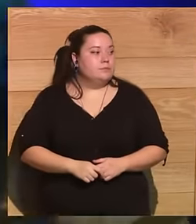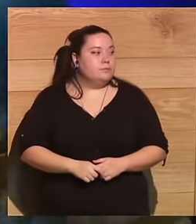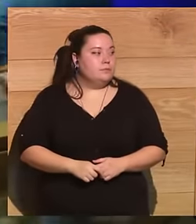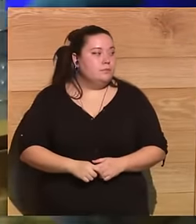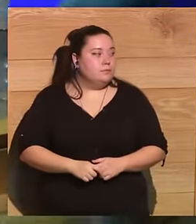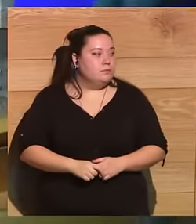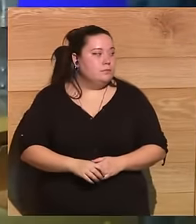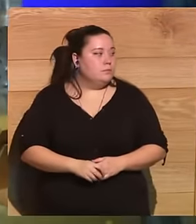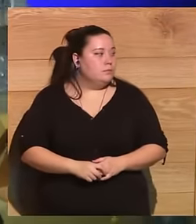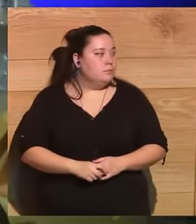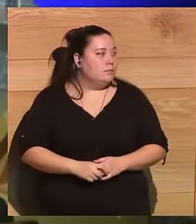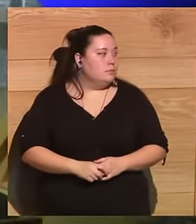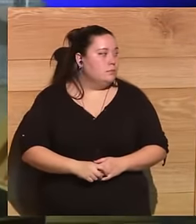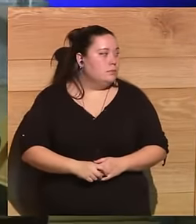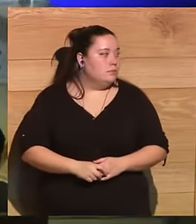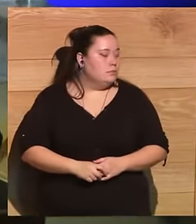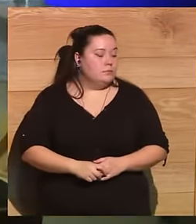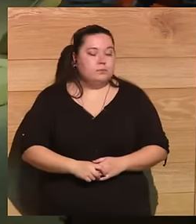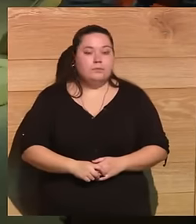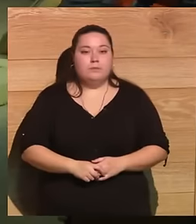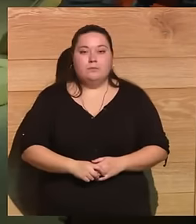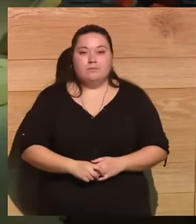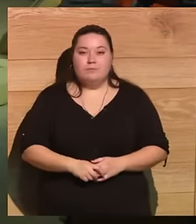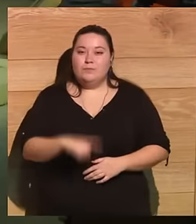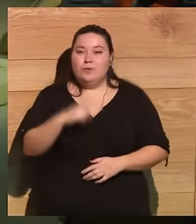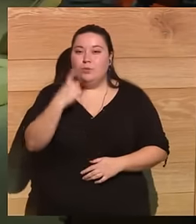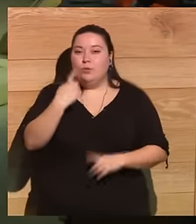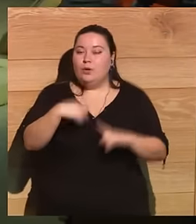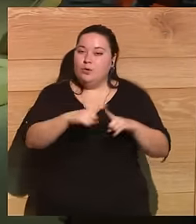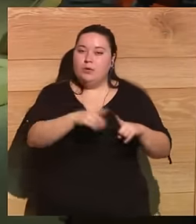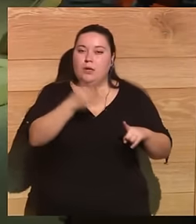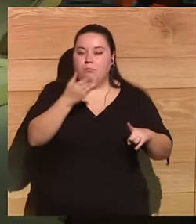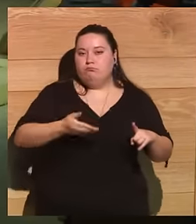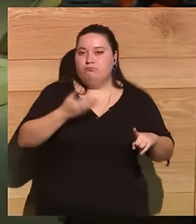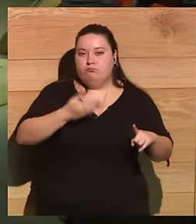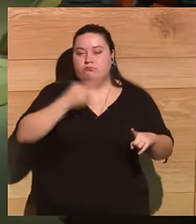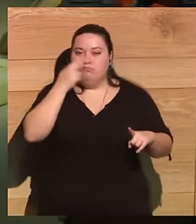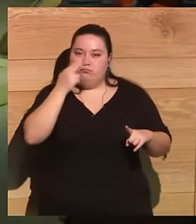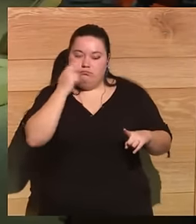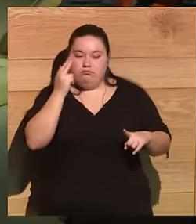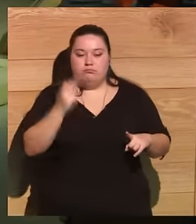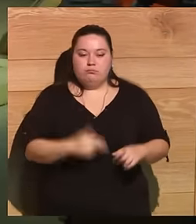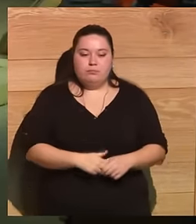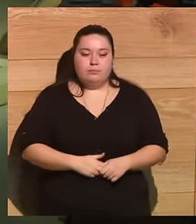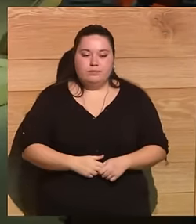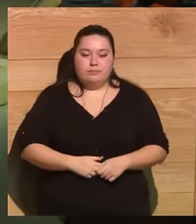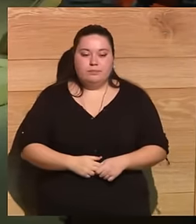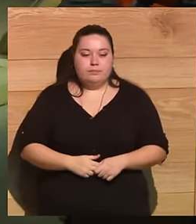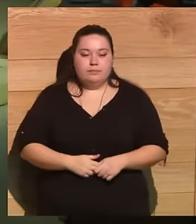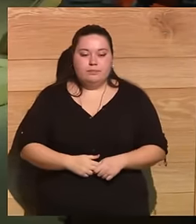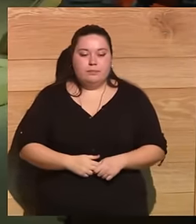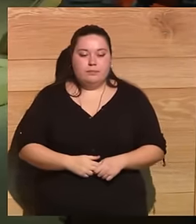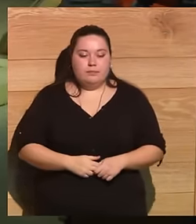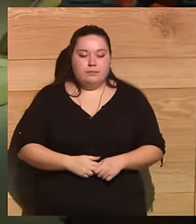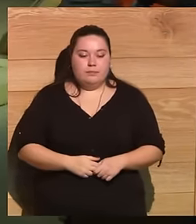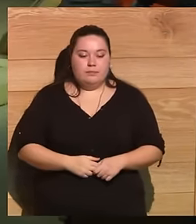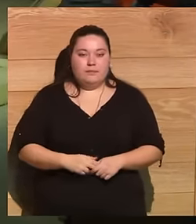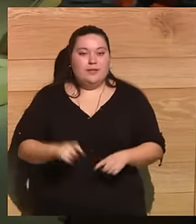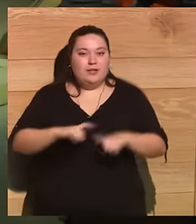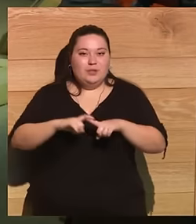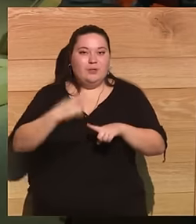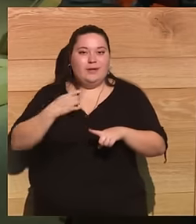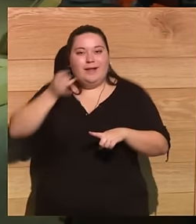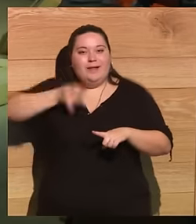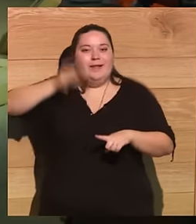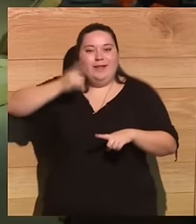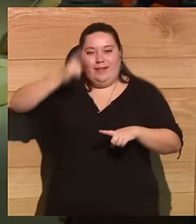One of the interesting things that I've... Una cosa bastante interesante que he visto es esta idea de... Bueno, al principio cuando empezamos a desarrollar la idea